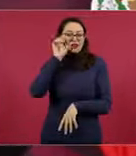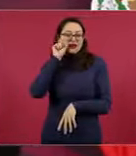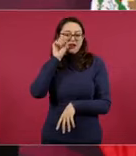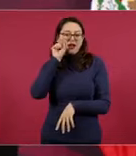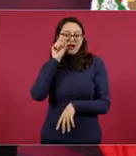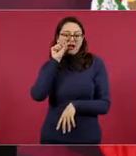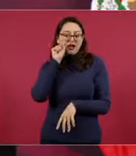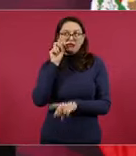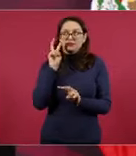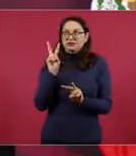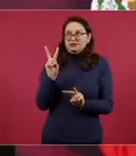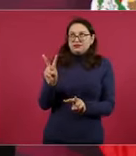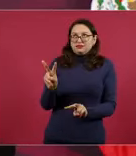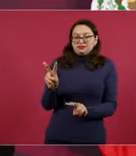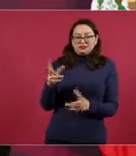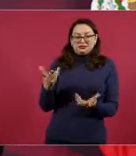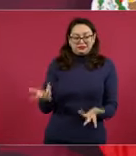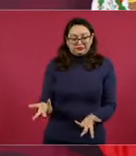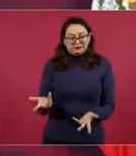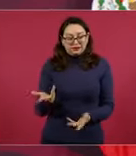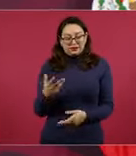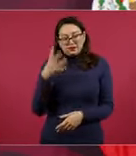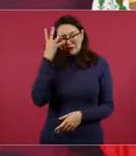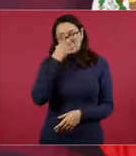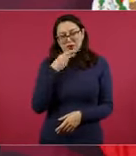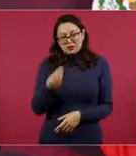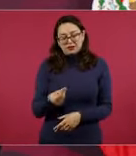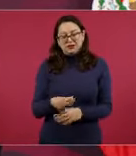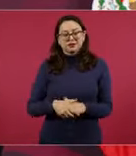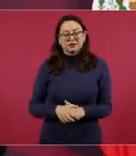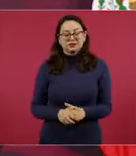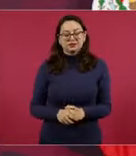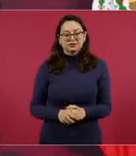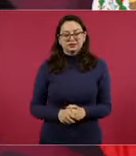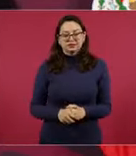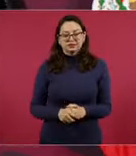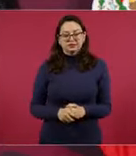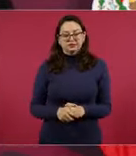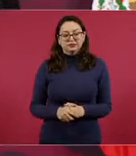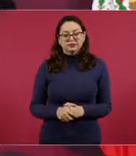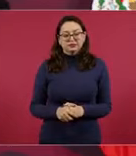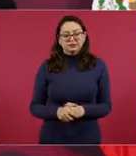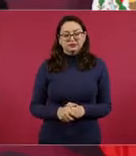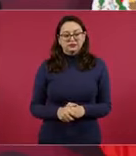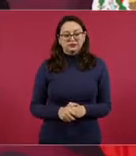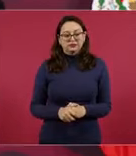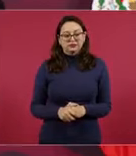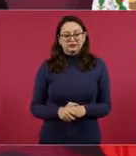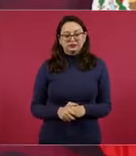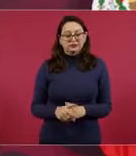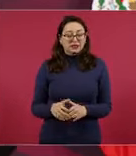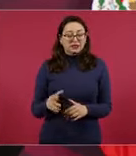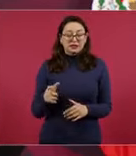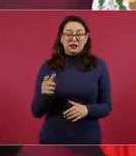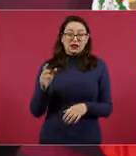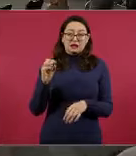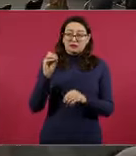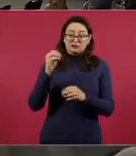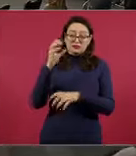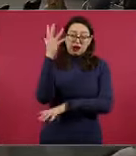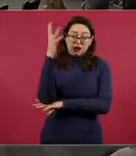florear un guayacán, que es una flor amarilla,